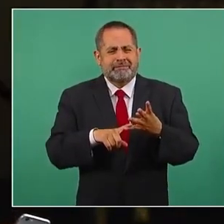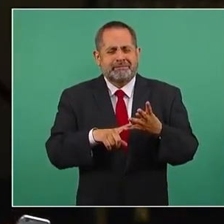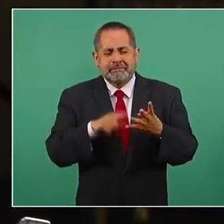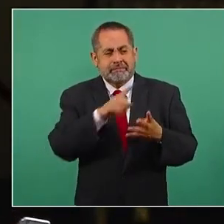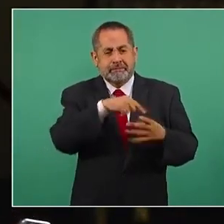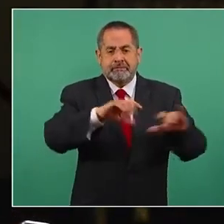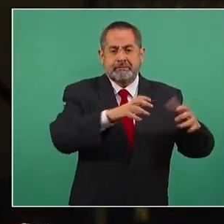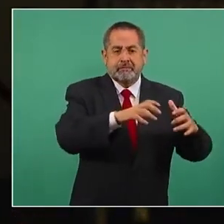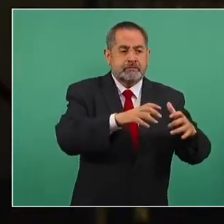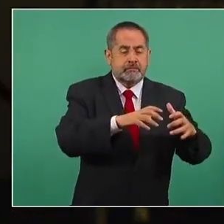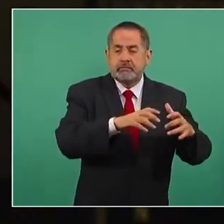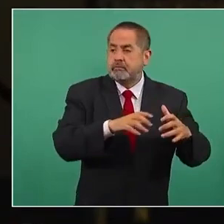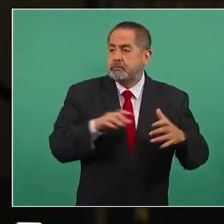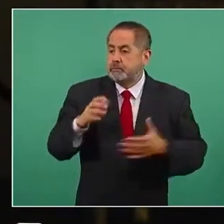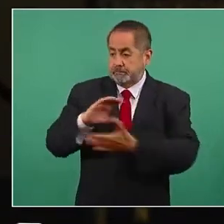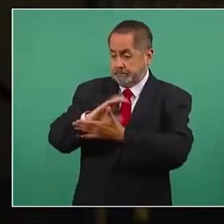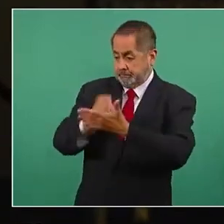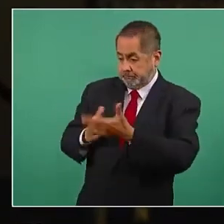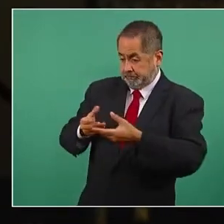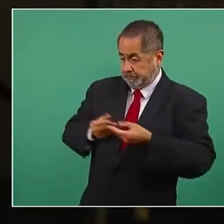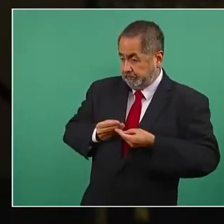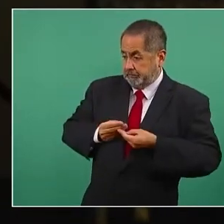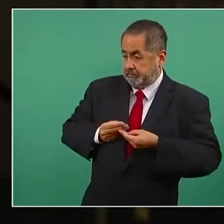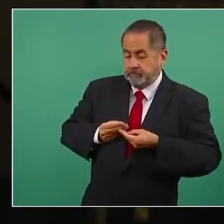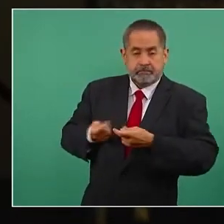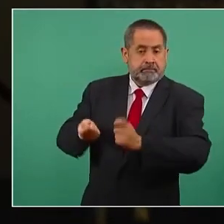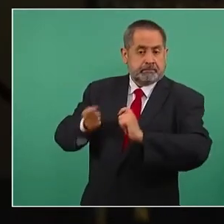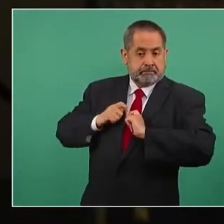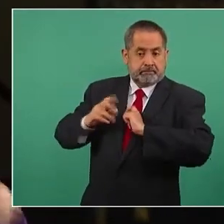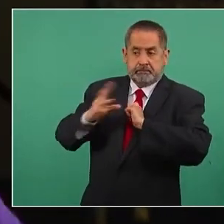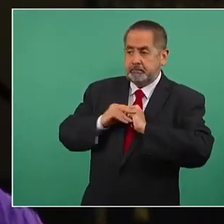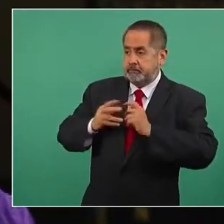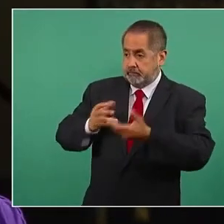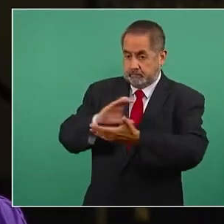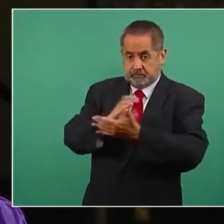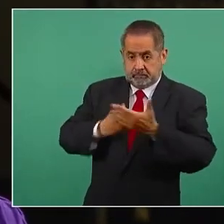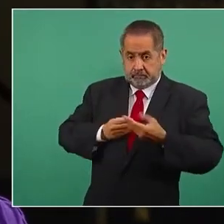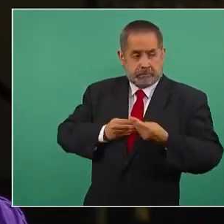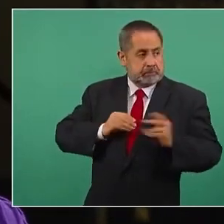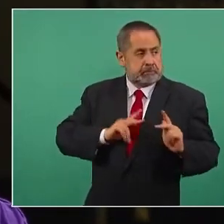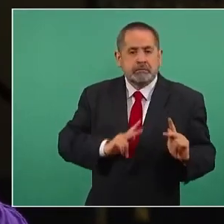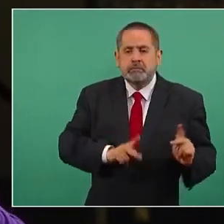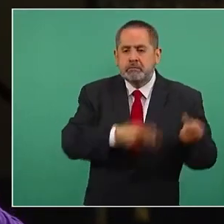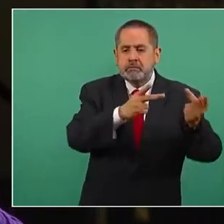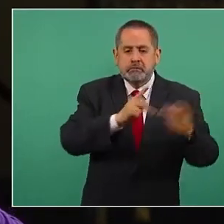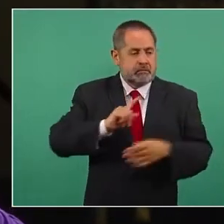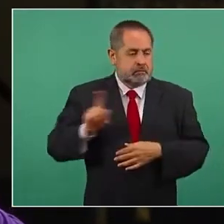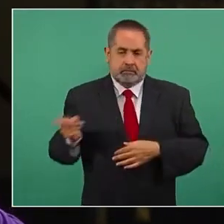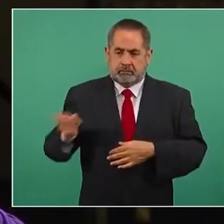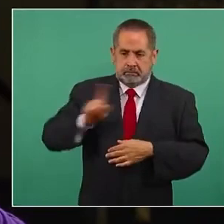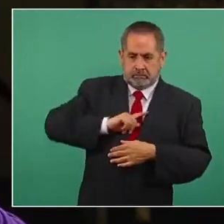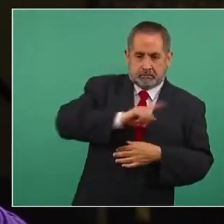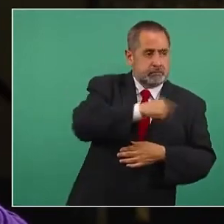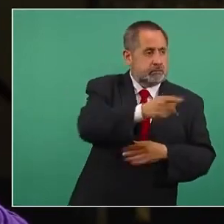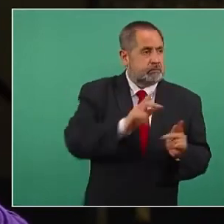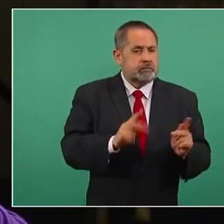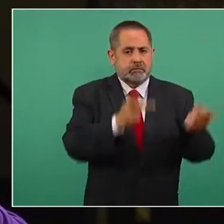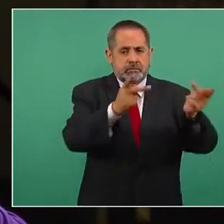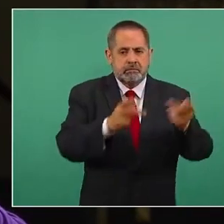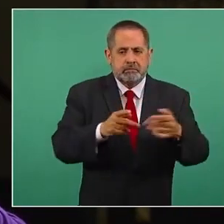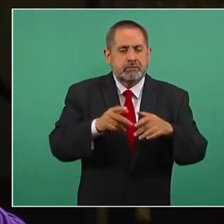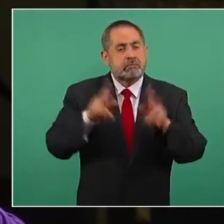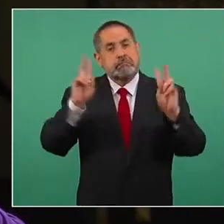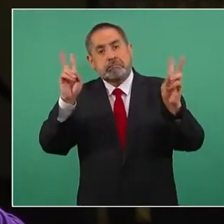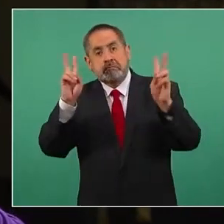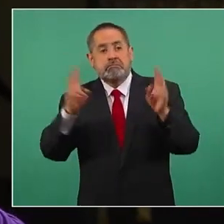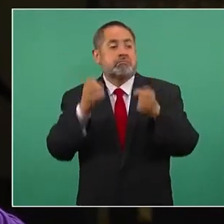estas empresas vendieron esos contratos que se les habían asignado directamente. Se les habían asignado directamente porque supuestamente era un tema de